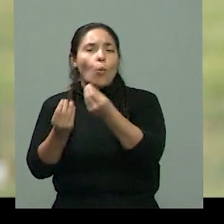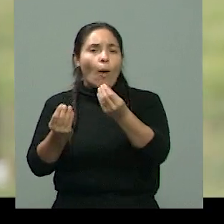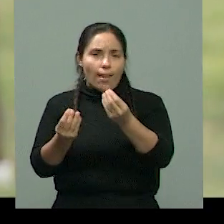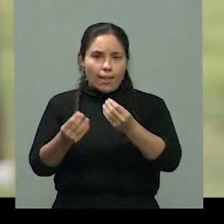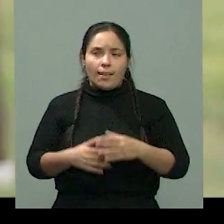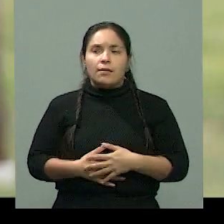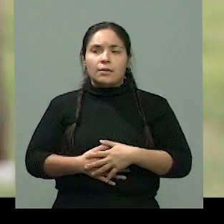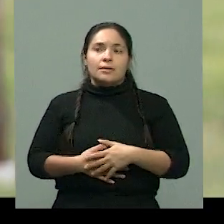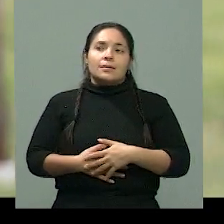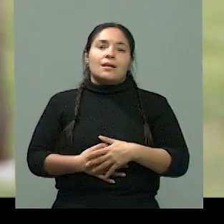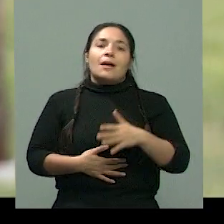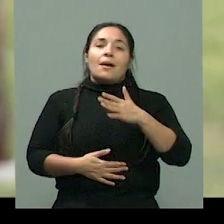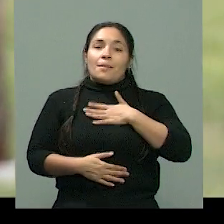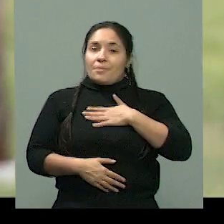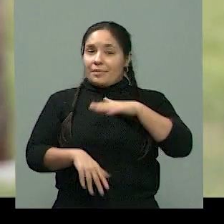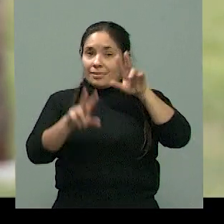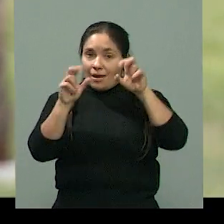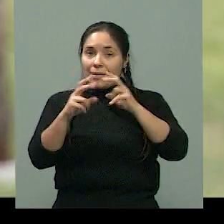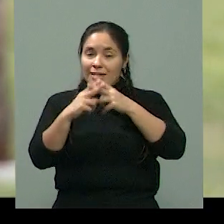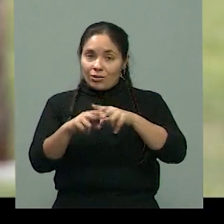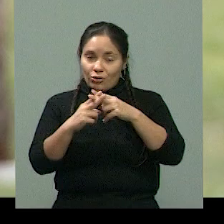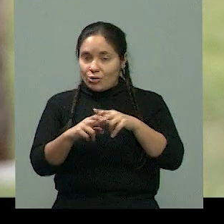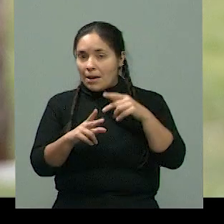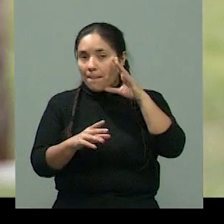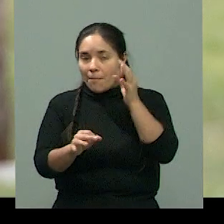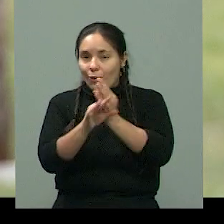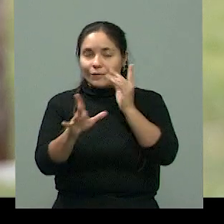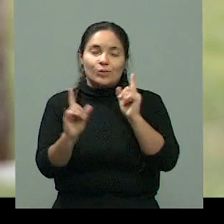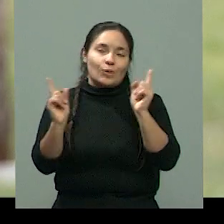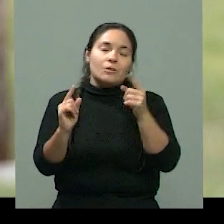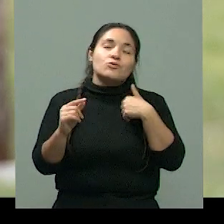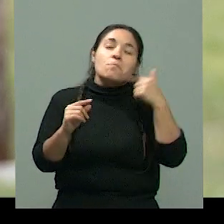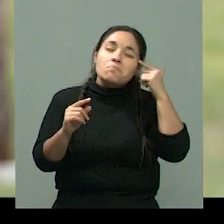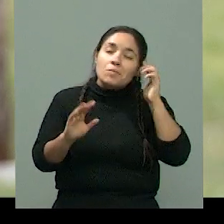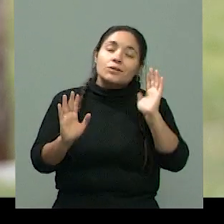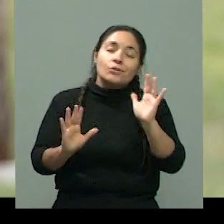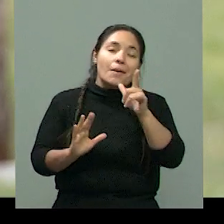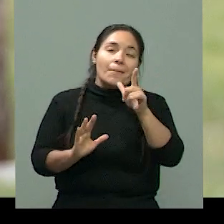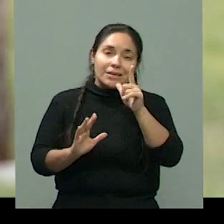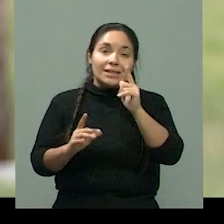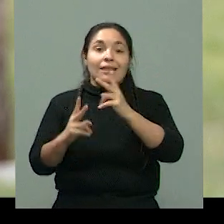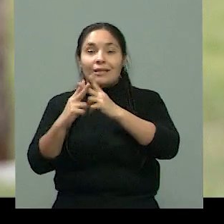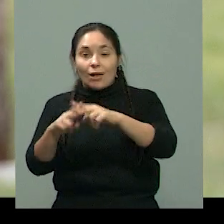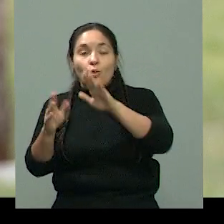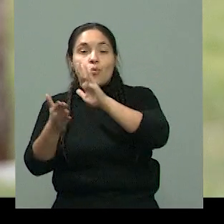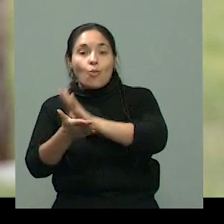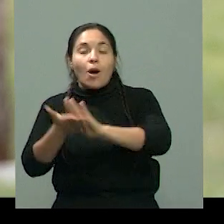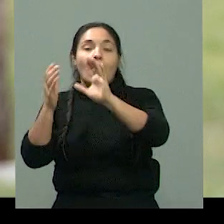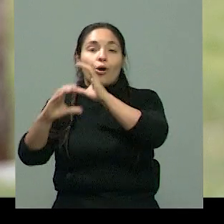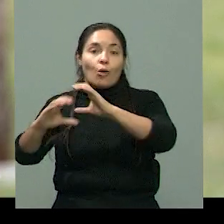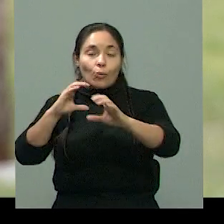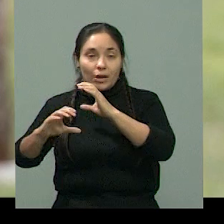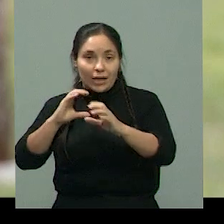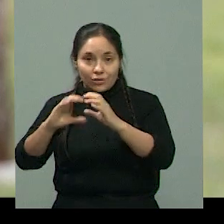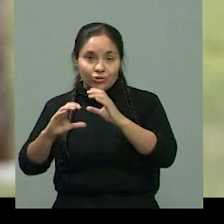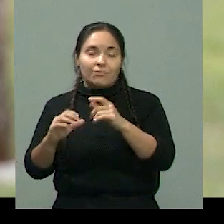muy especialista en temas de tecnología, pero creo que las nuevas tecnologías de la comunicación que tienen que